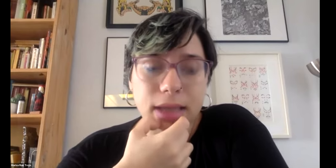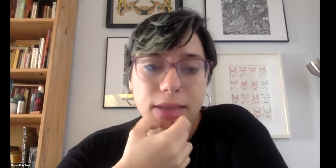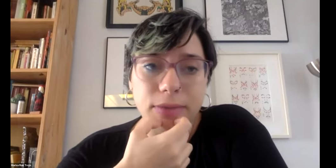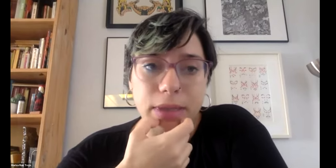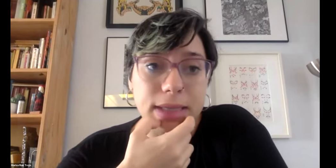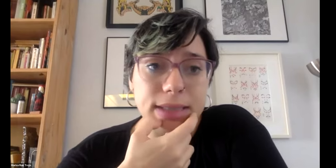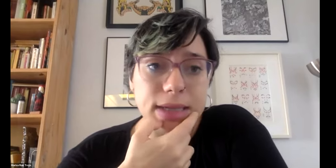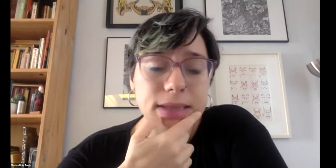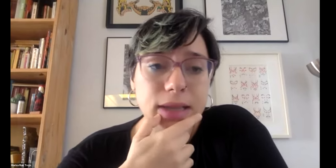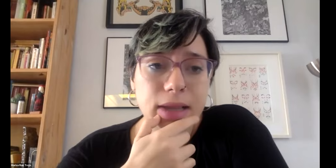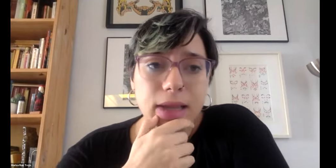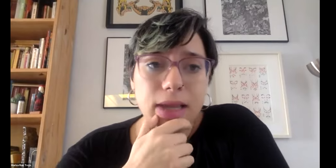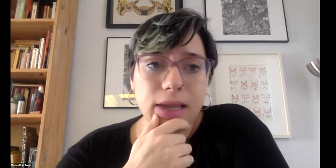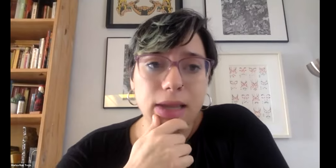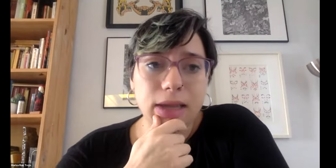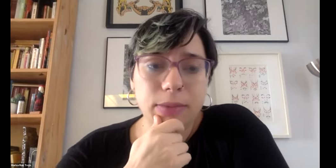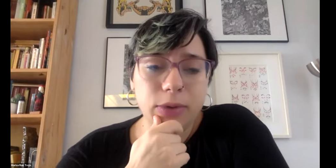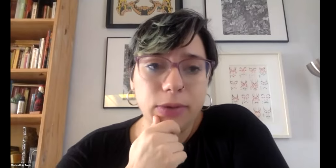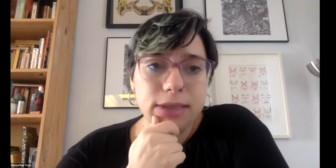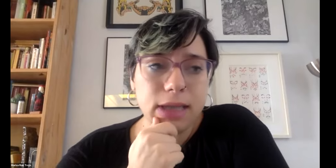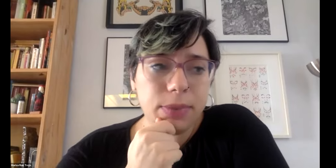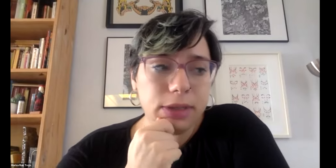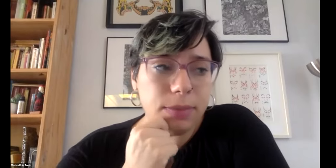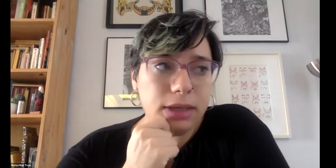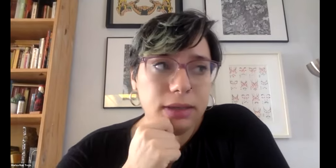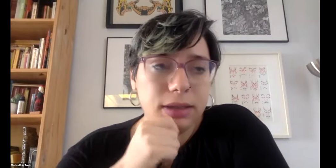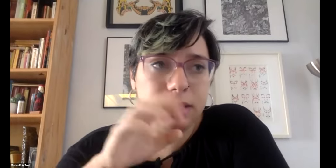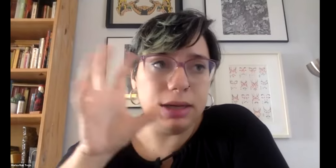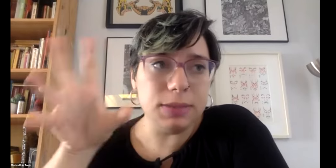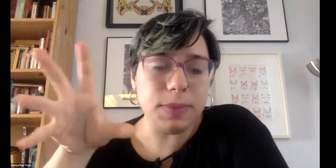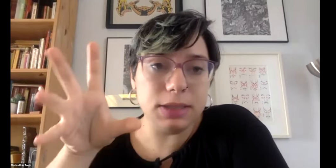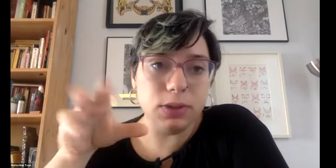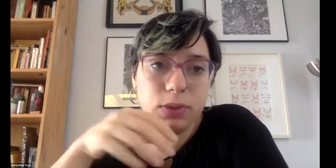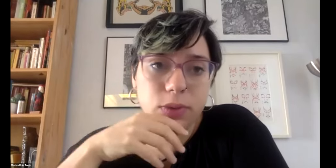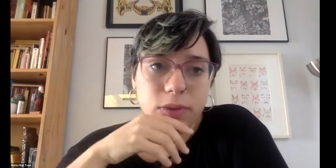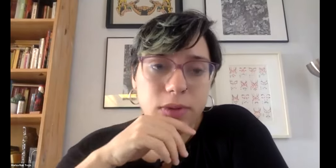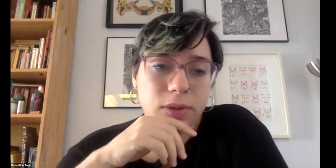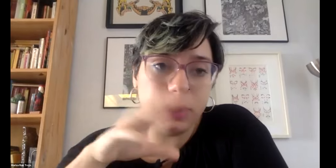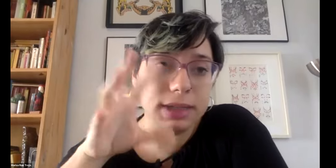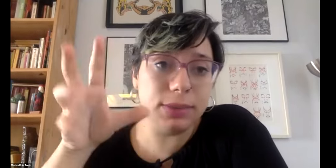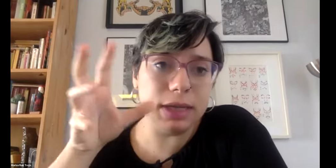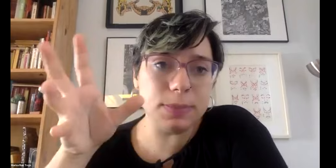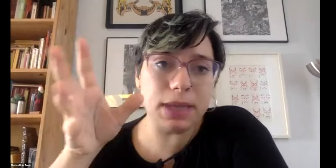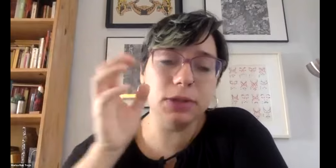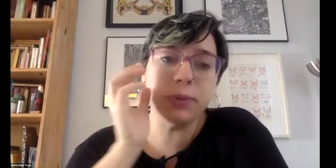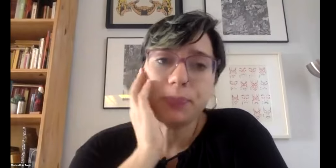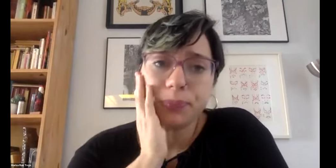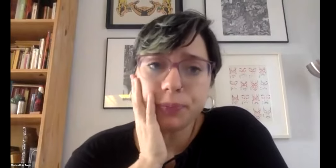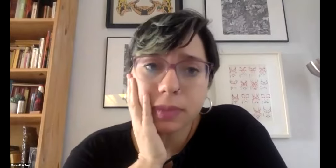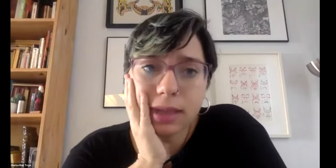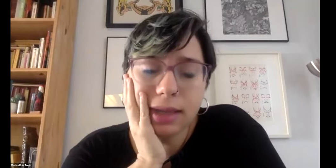campañas antifeministas en mi universidad, pero también en el espacio, como en el